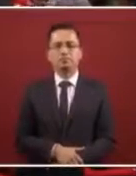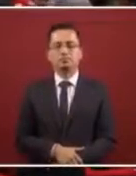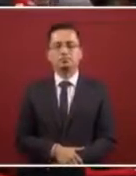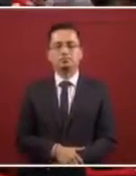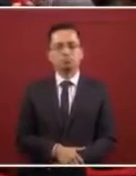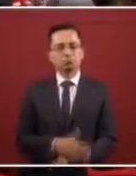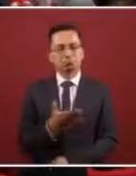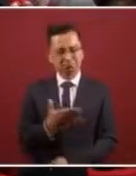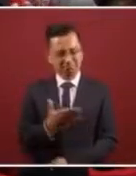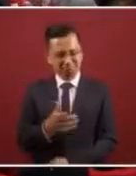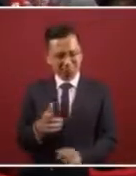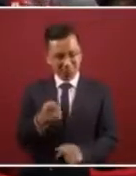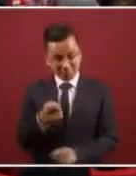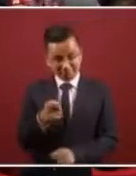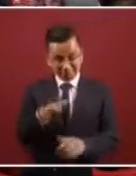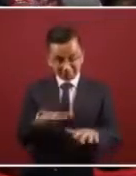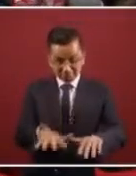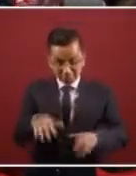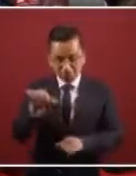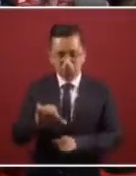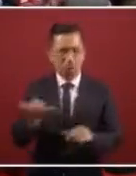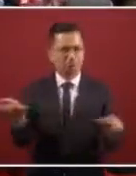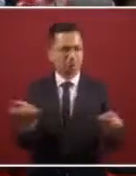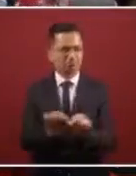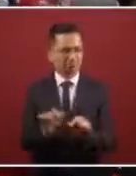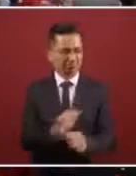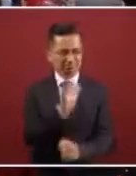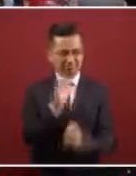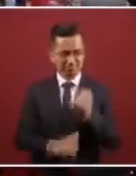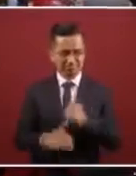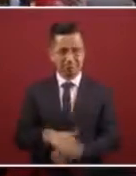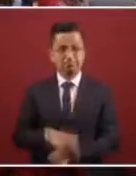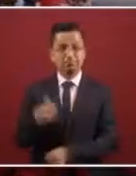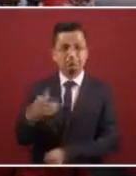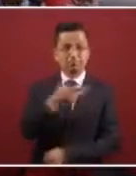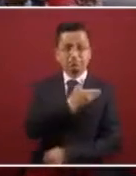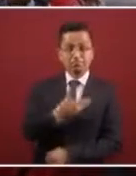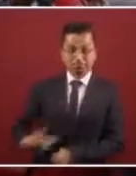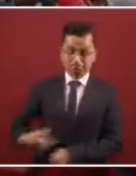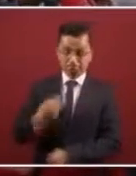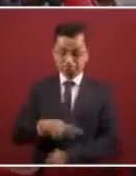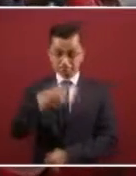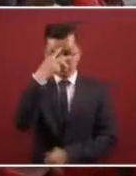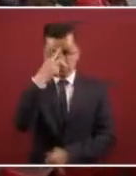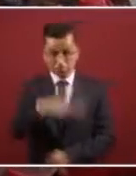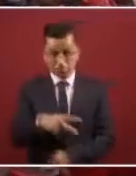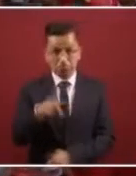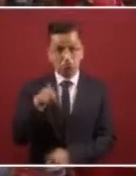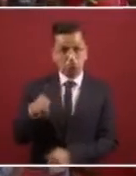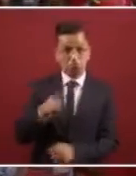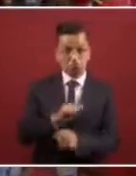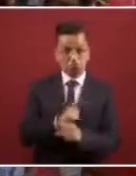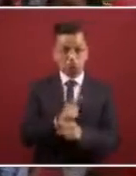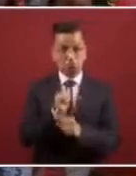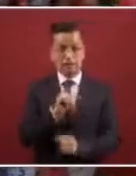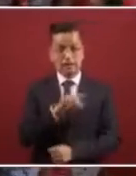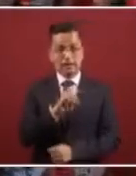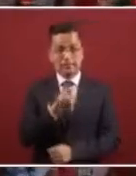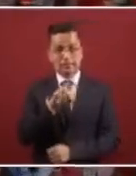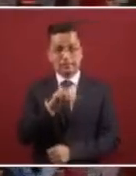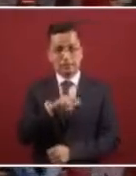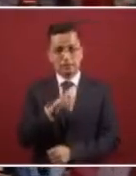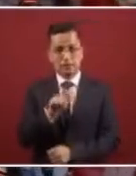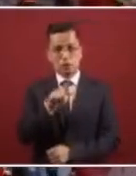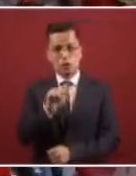De esta manera concluye el evento. Se despide de ustedes el presidente constitucional de los Estados Unidos Mexicanos, licenciado